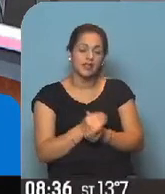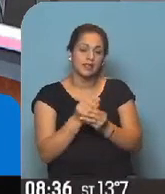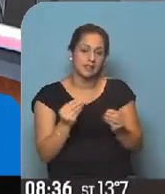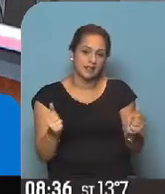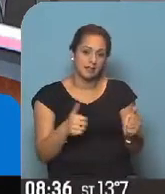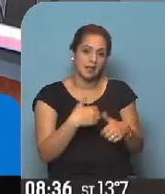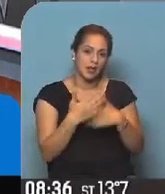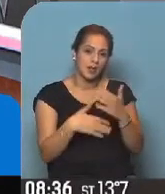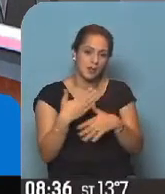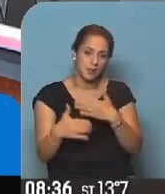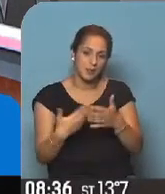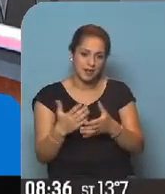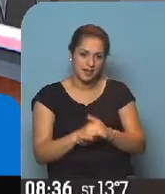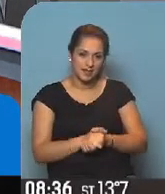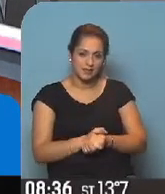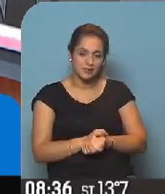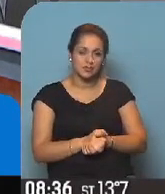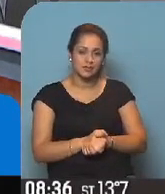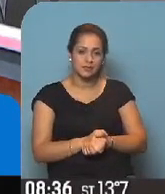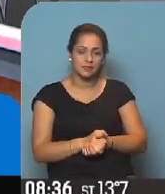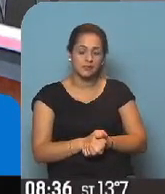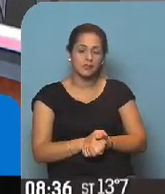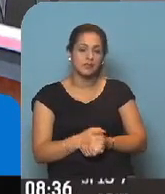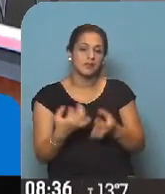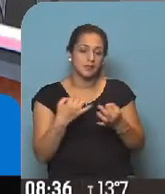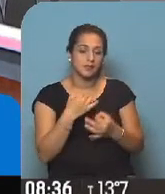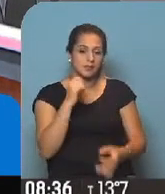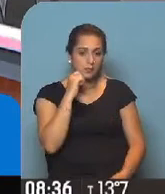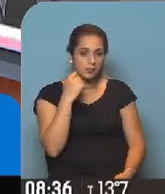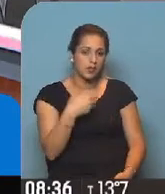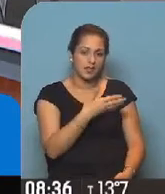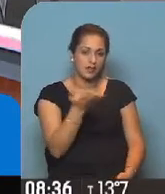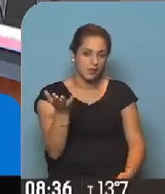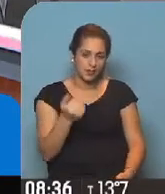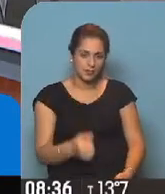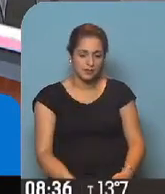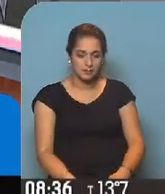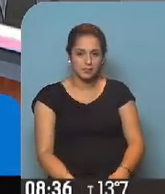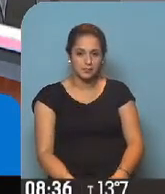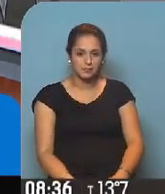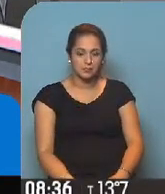juegos que tengas entonces un buen descanso a todo el equipo te también